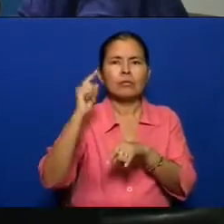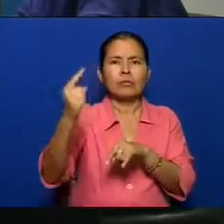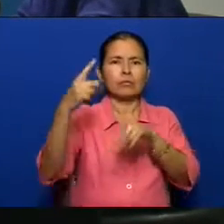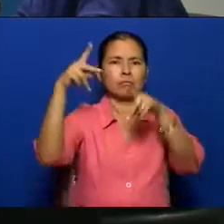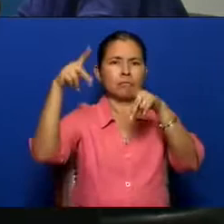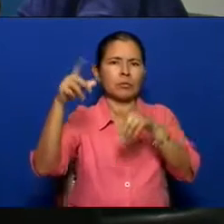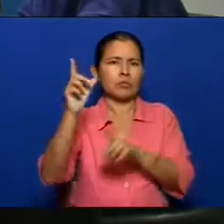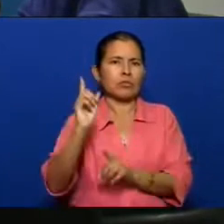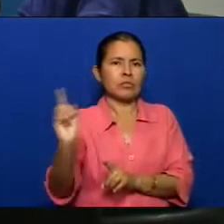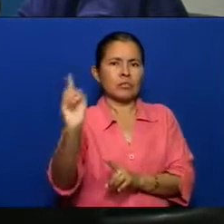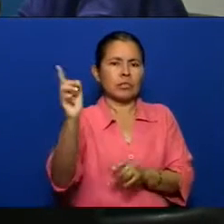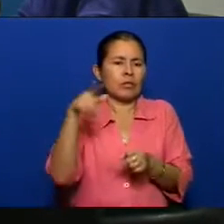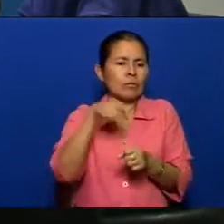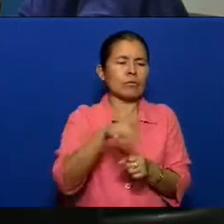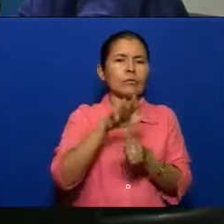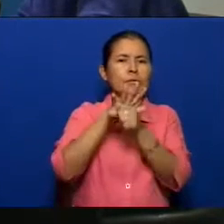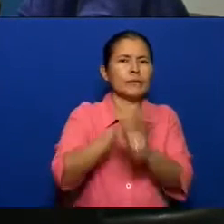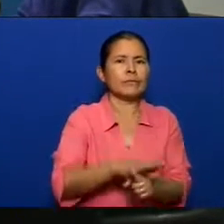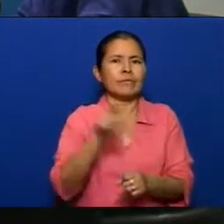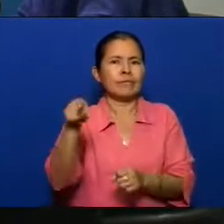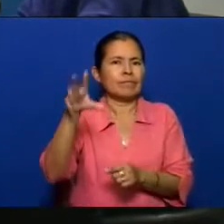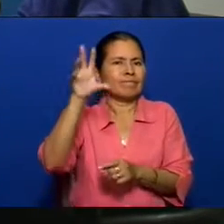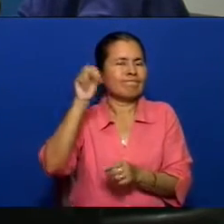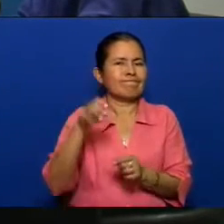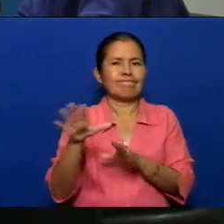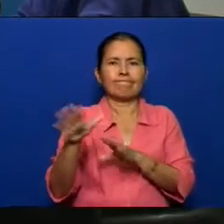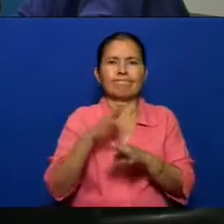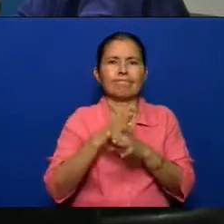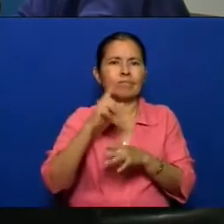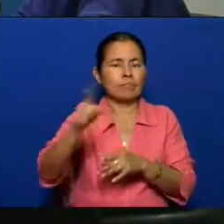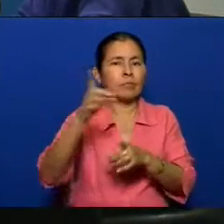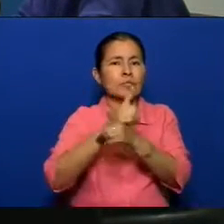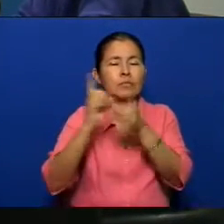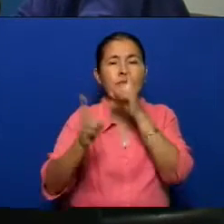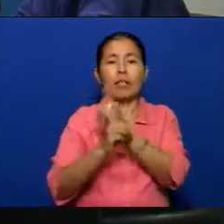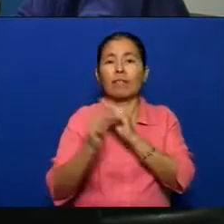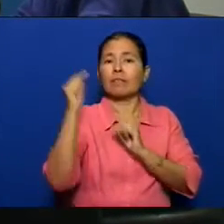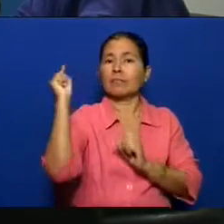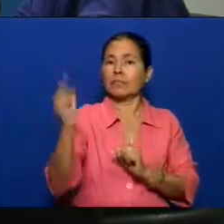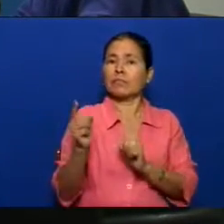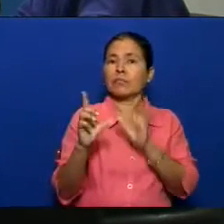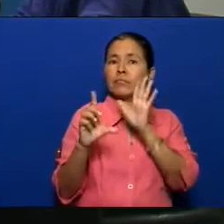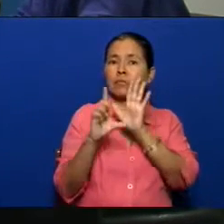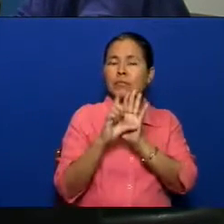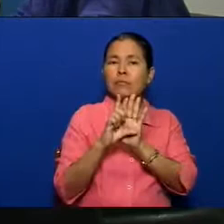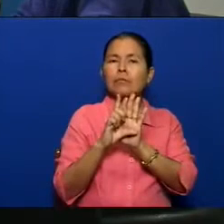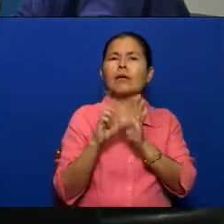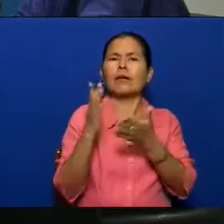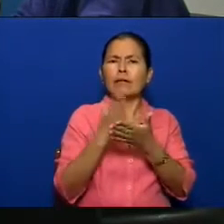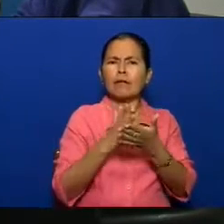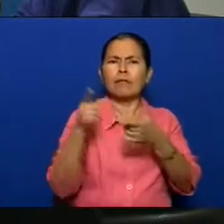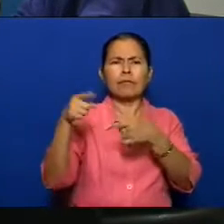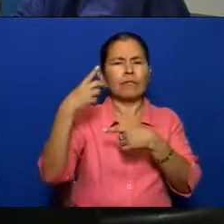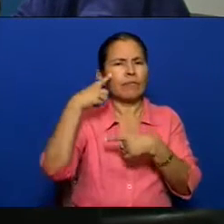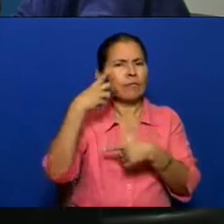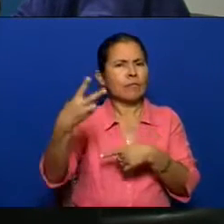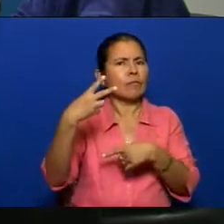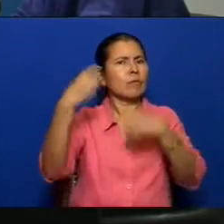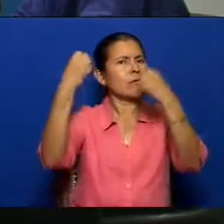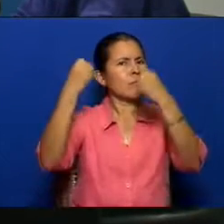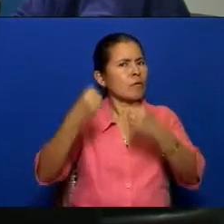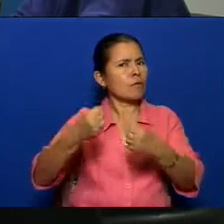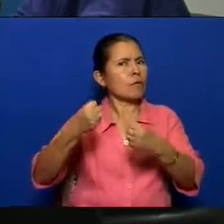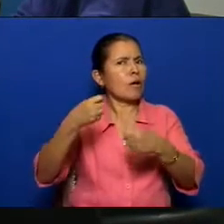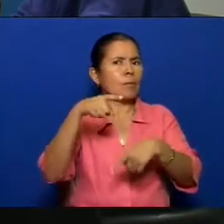la violencia contra la niñez, y ahí tenemos una gran cantidad de hombres en